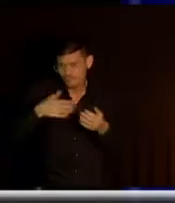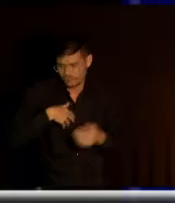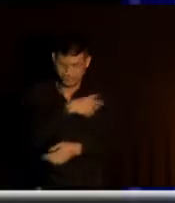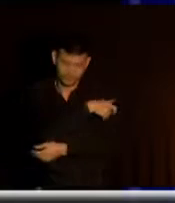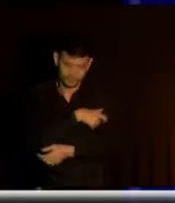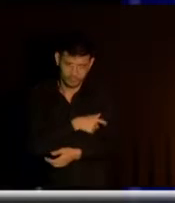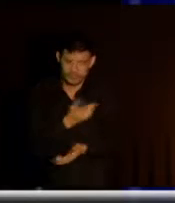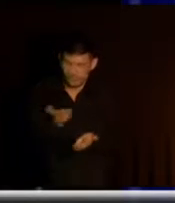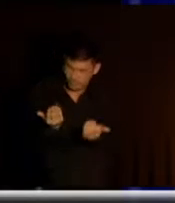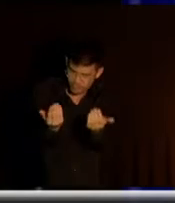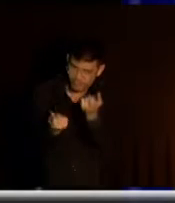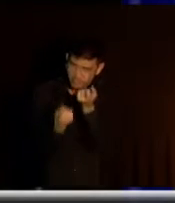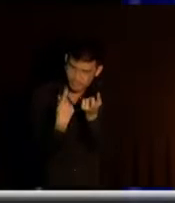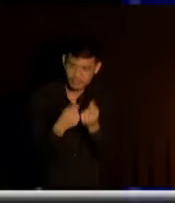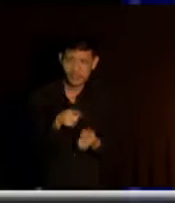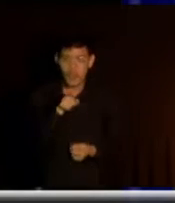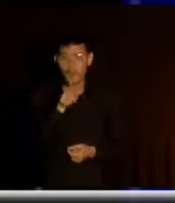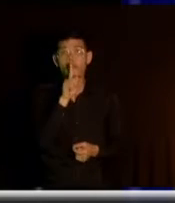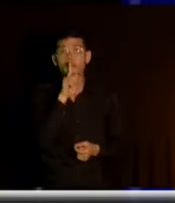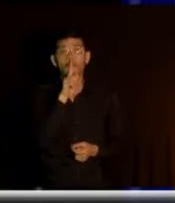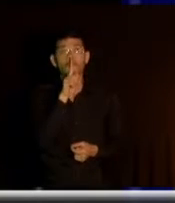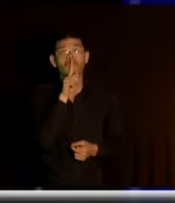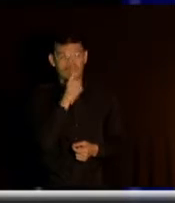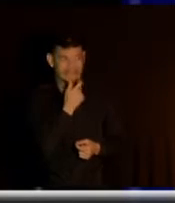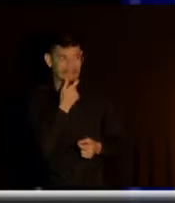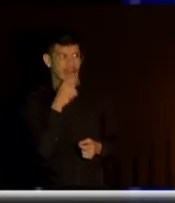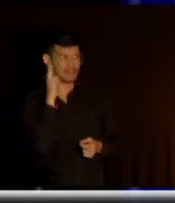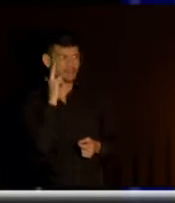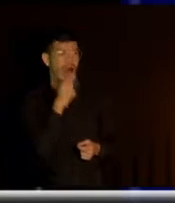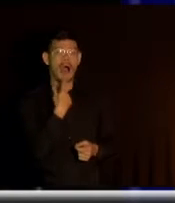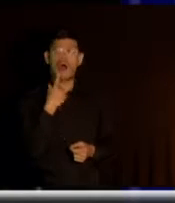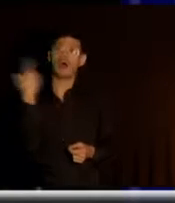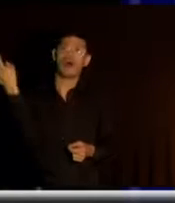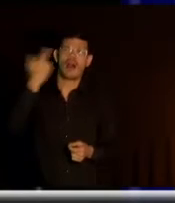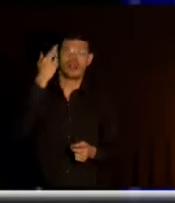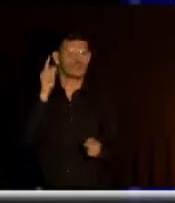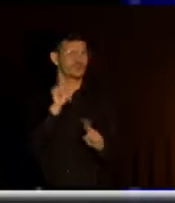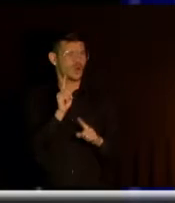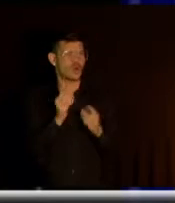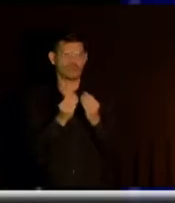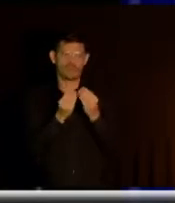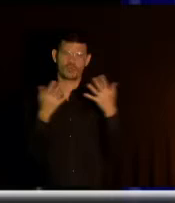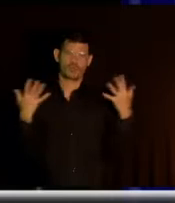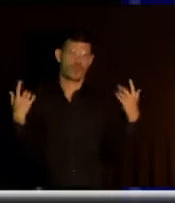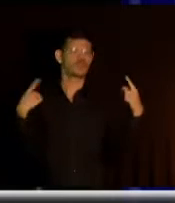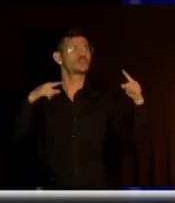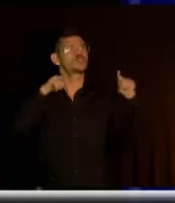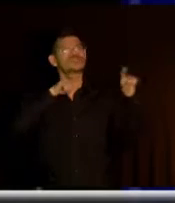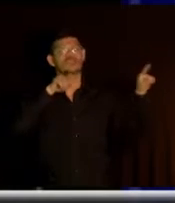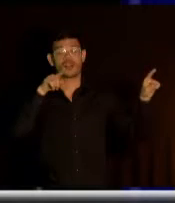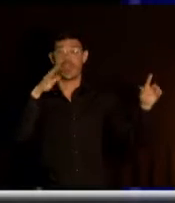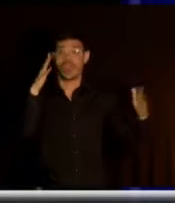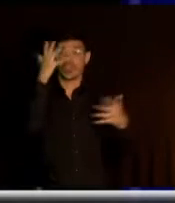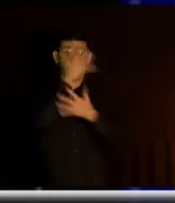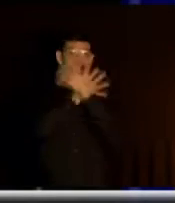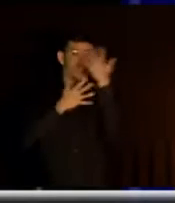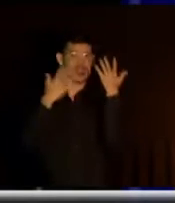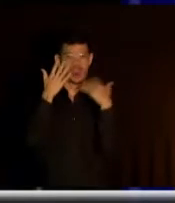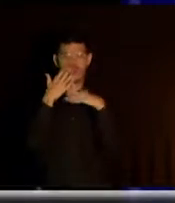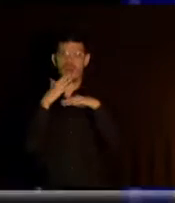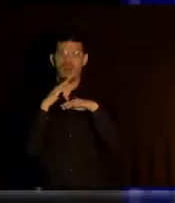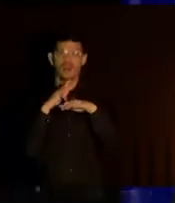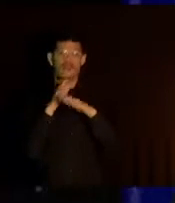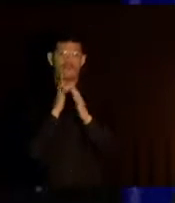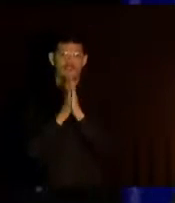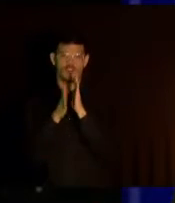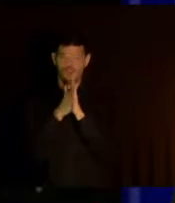No traguen entero, por favor, hay demasiada información que está subida en los diferentes websites